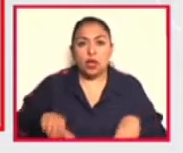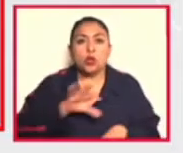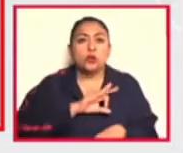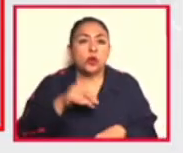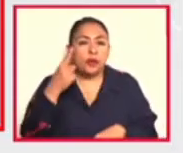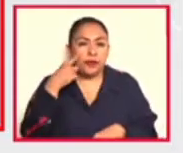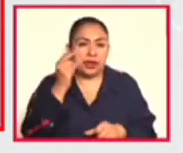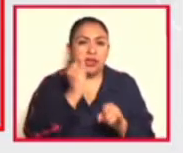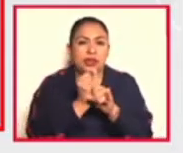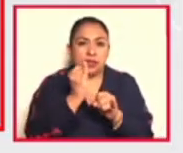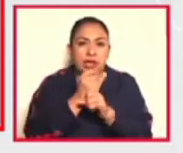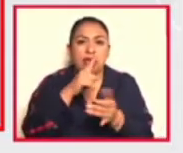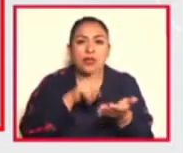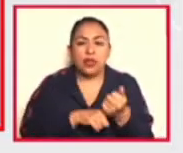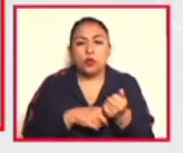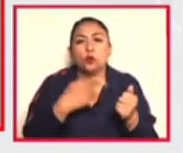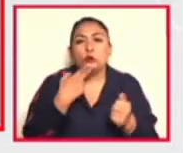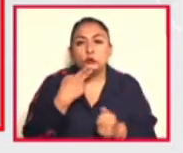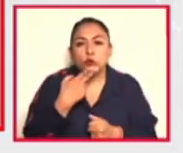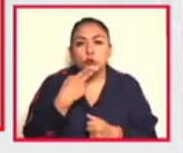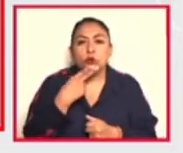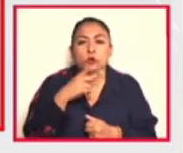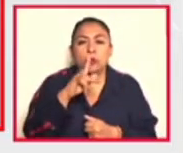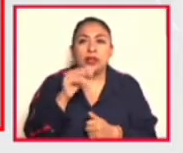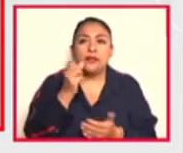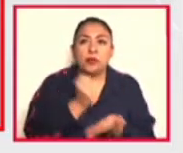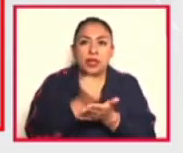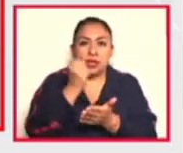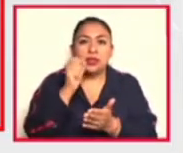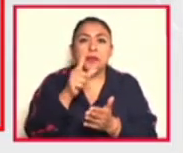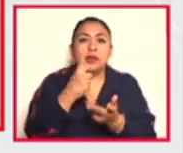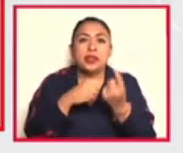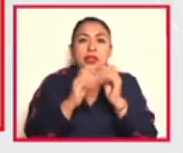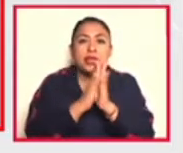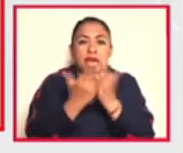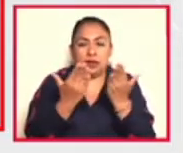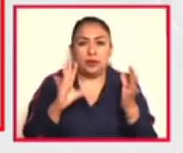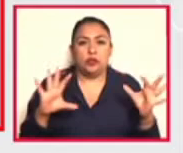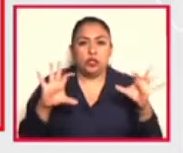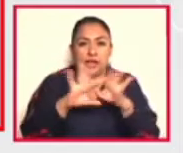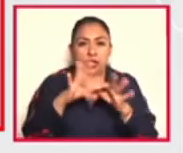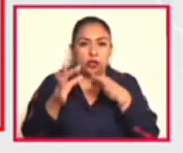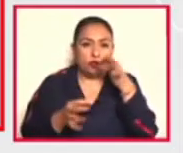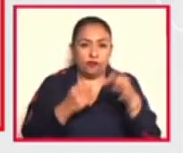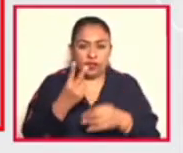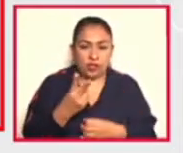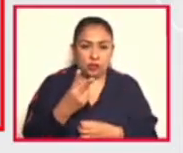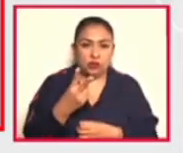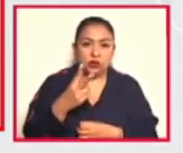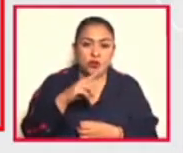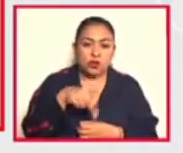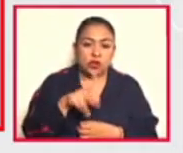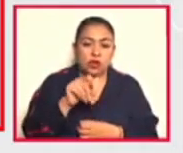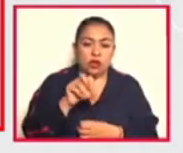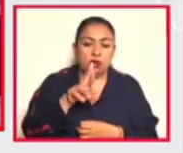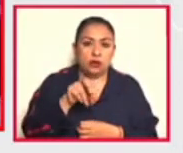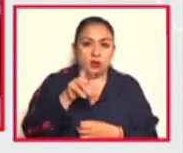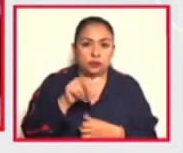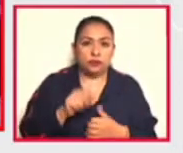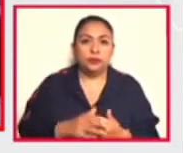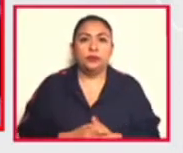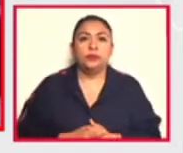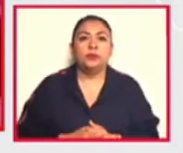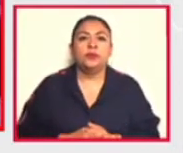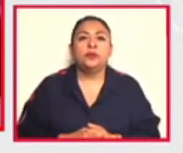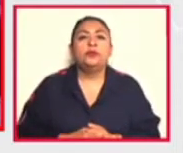línea a través de las plataformas de la editorial y de las librerías aliadas. Noticias 22, Karen Rivera.